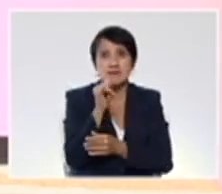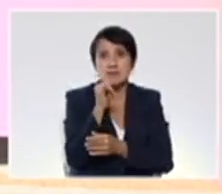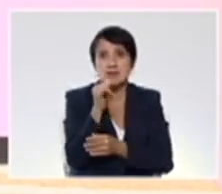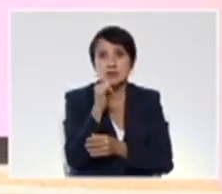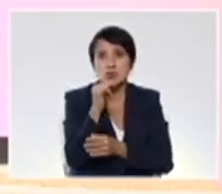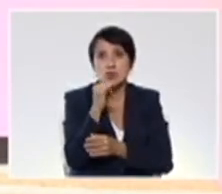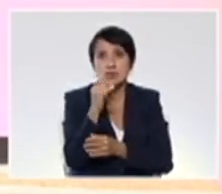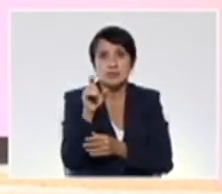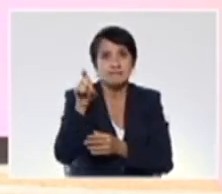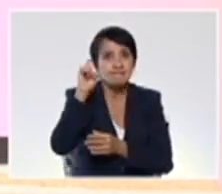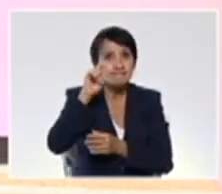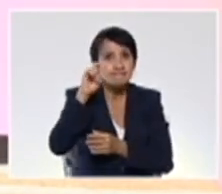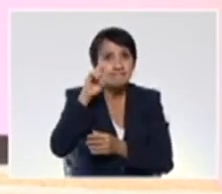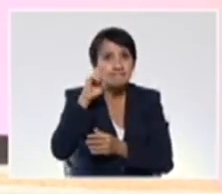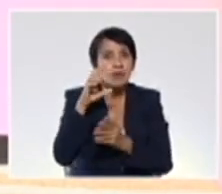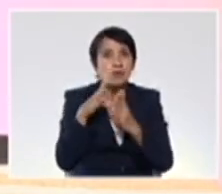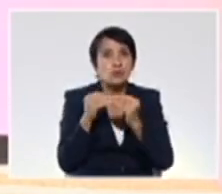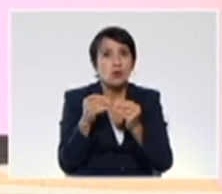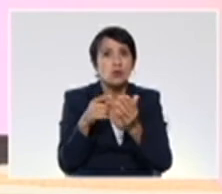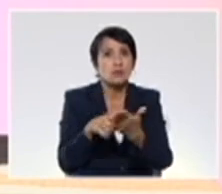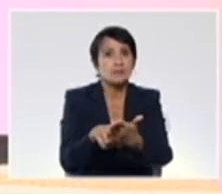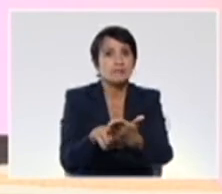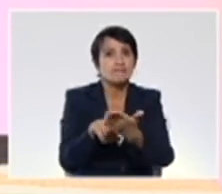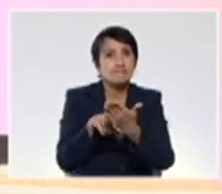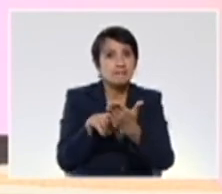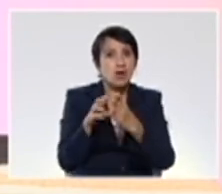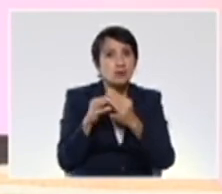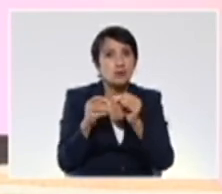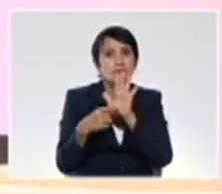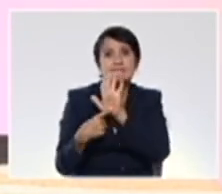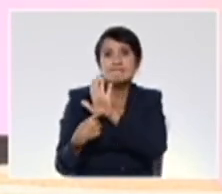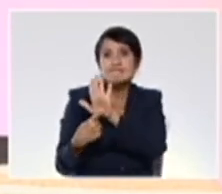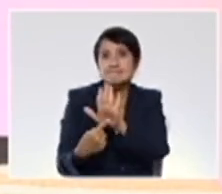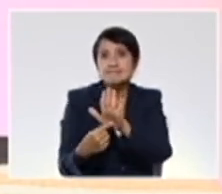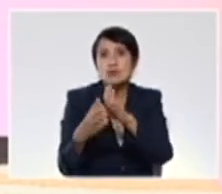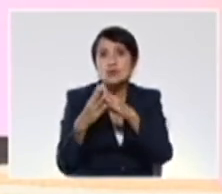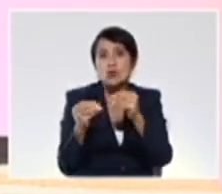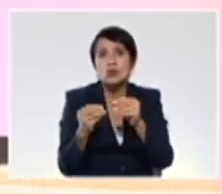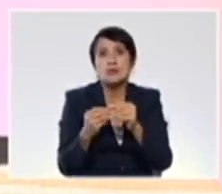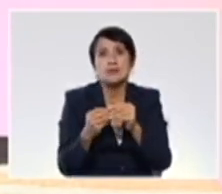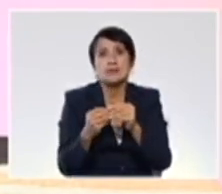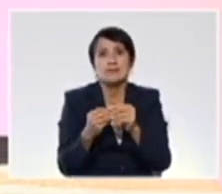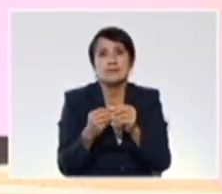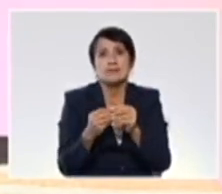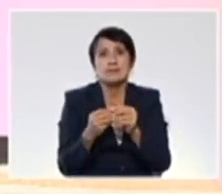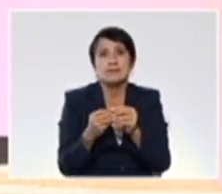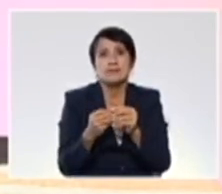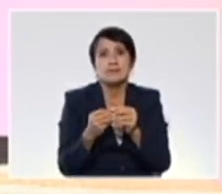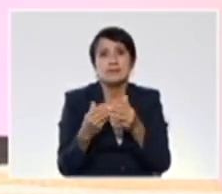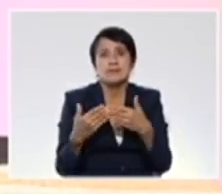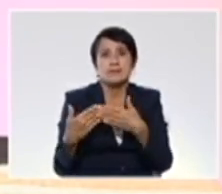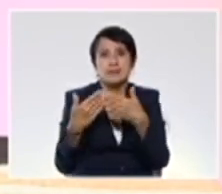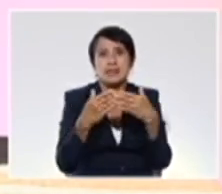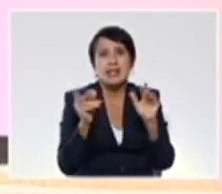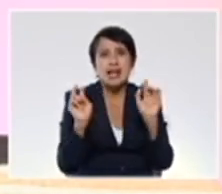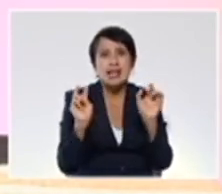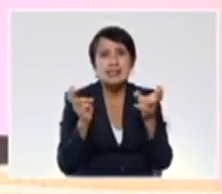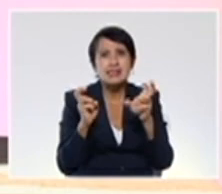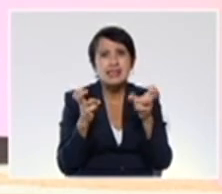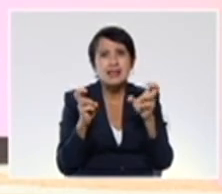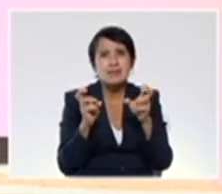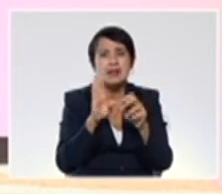que nos pueden ayudar para eso. Hoy trataremos y profundizaremos el tema sobre